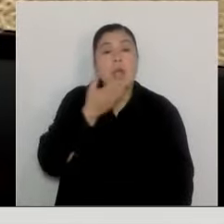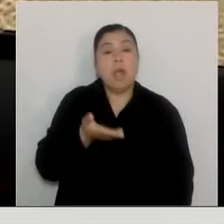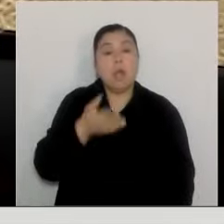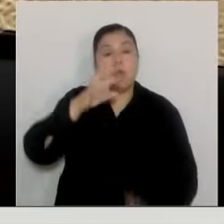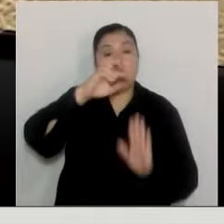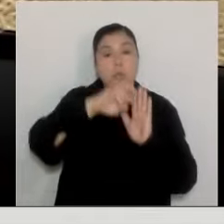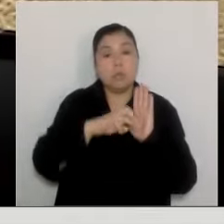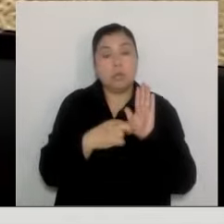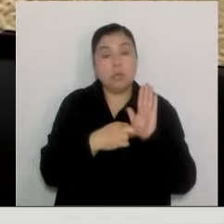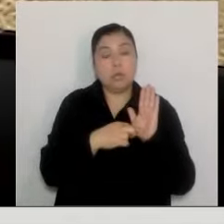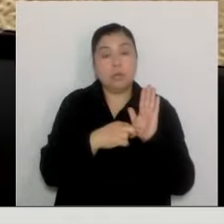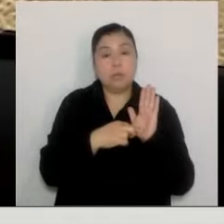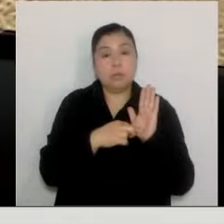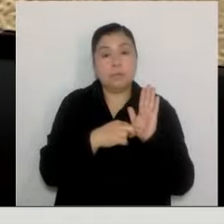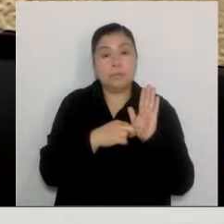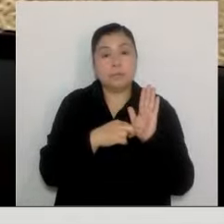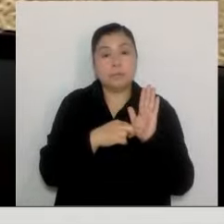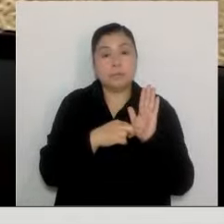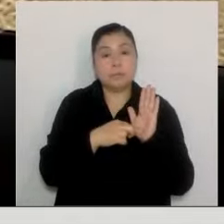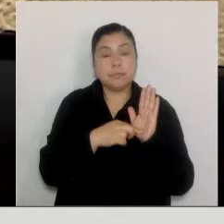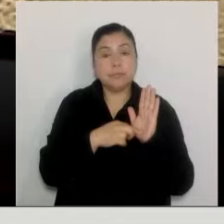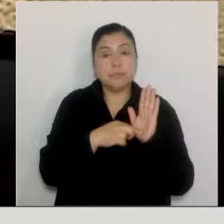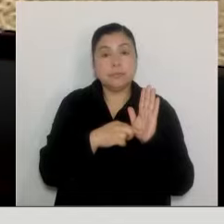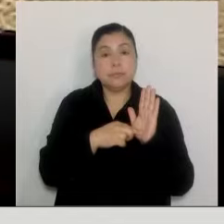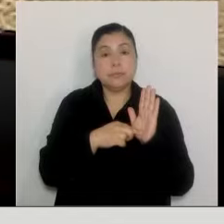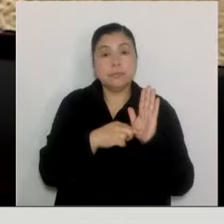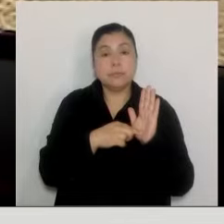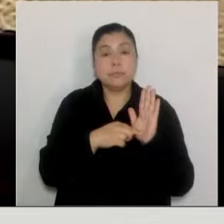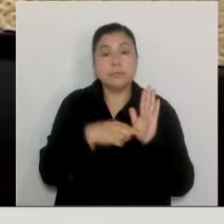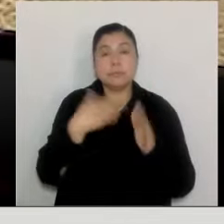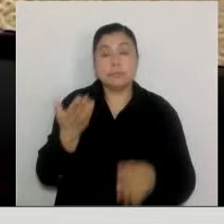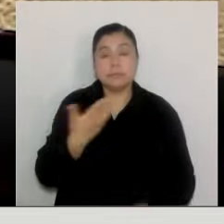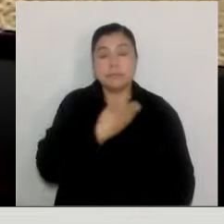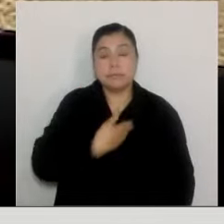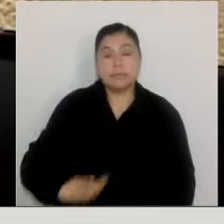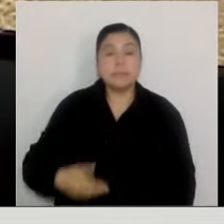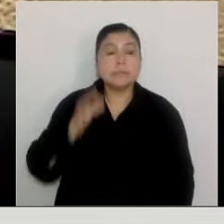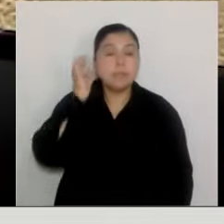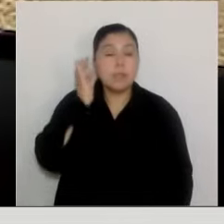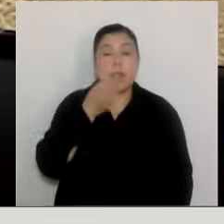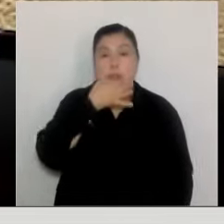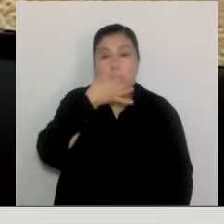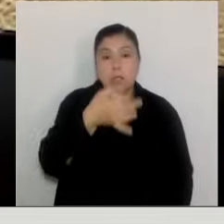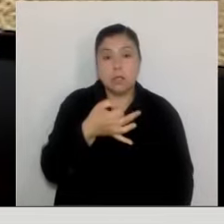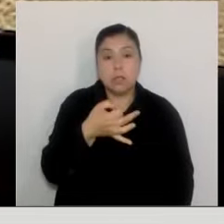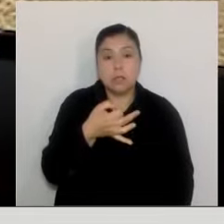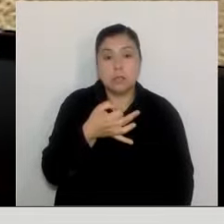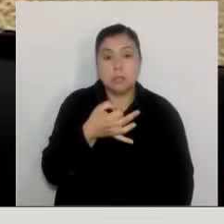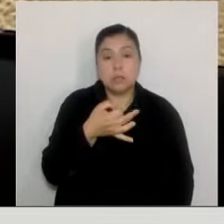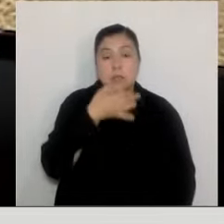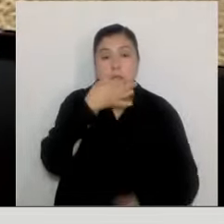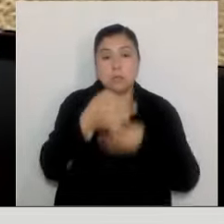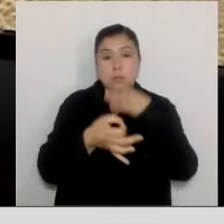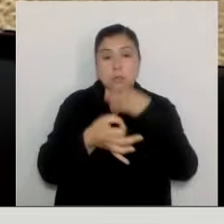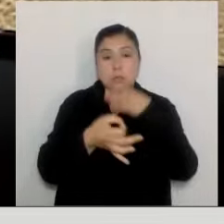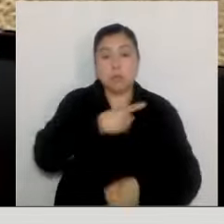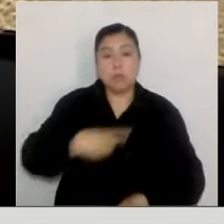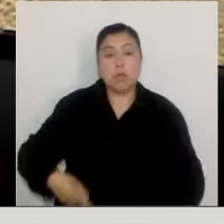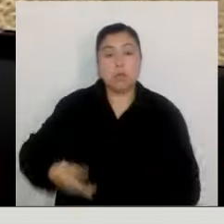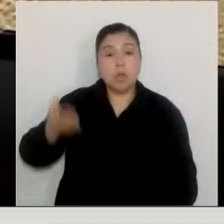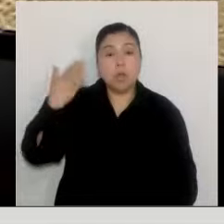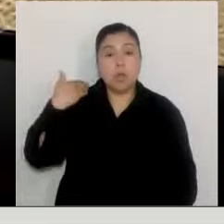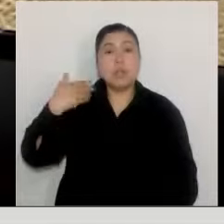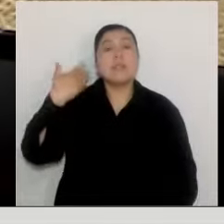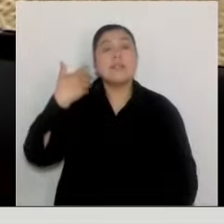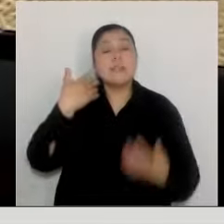proyecto querida presidenta hay que decir d lo que comentaba el diputado anterior que ya se incorporó